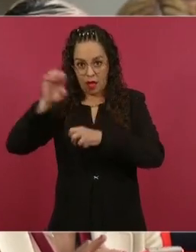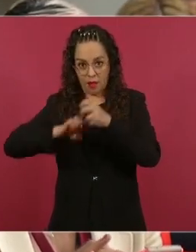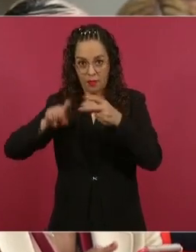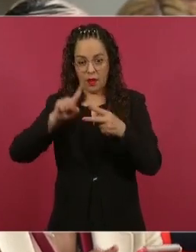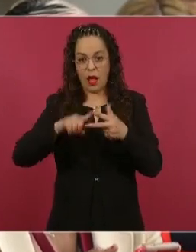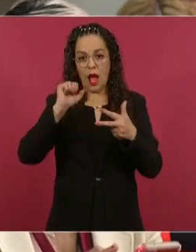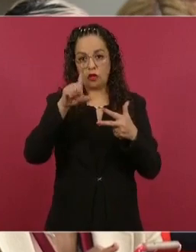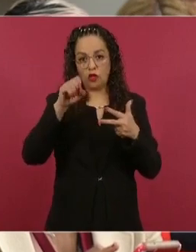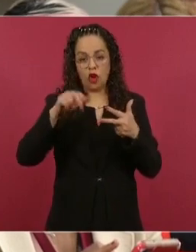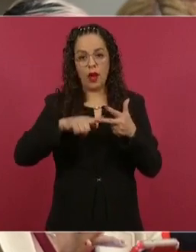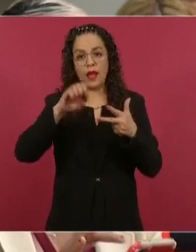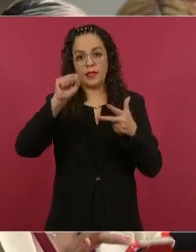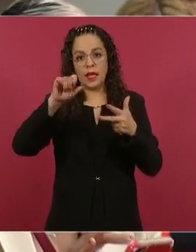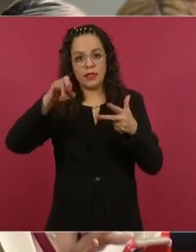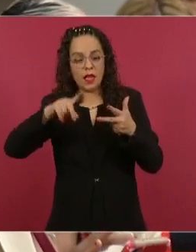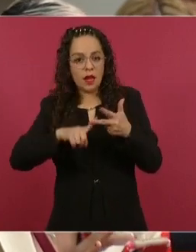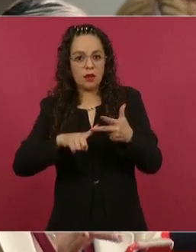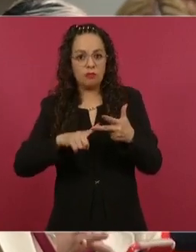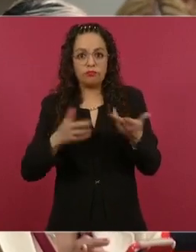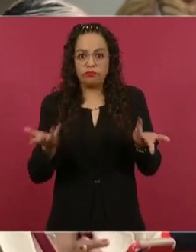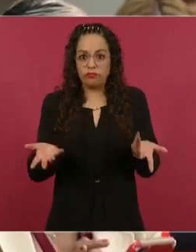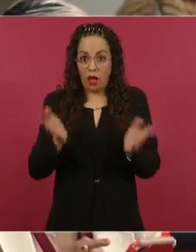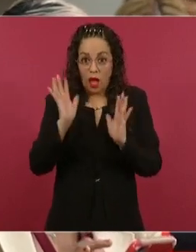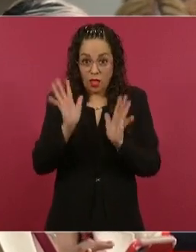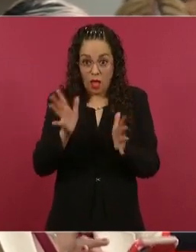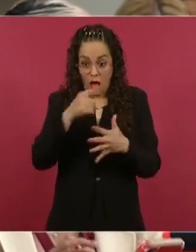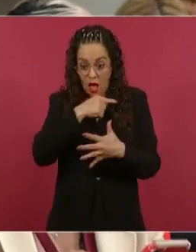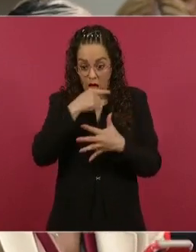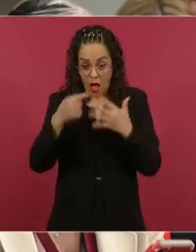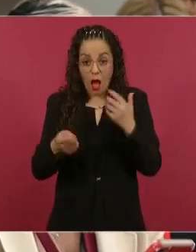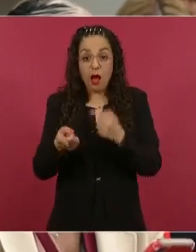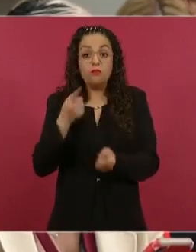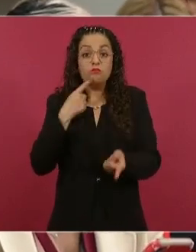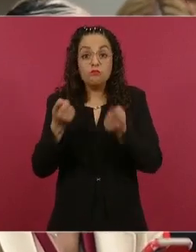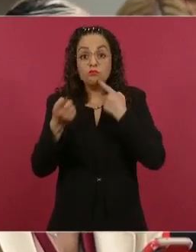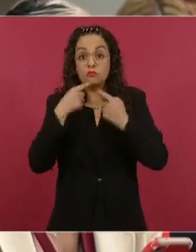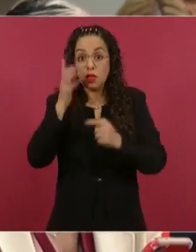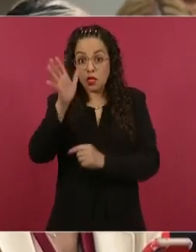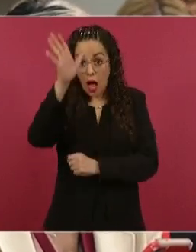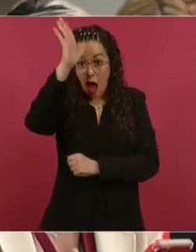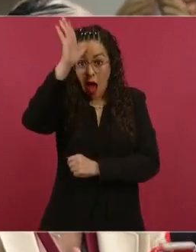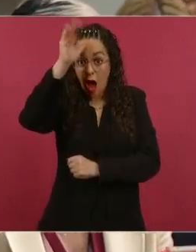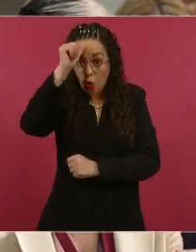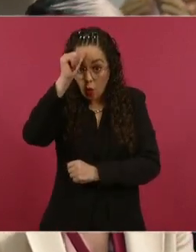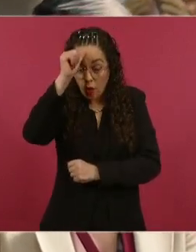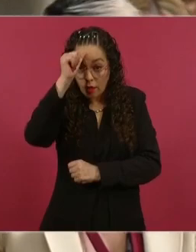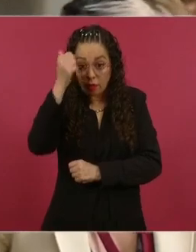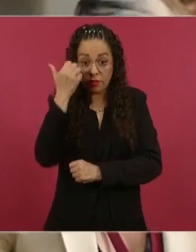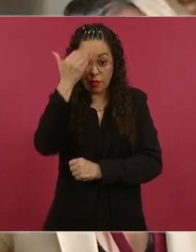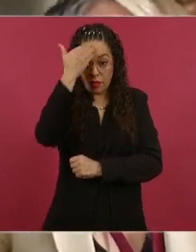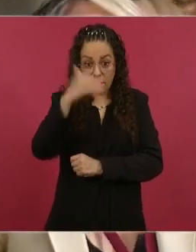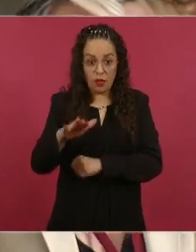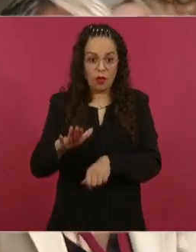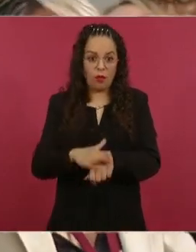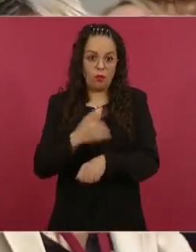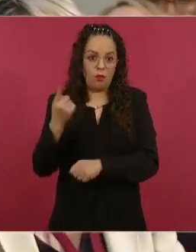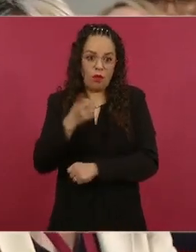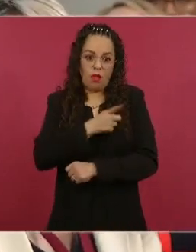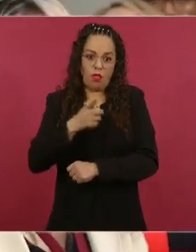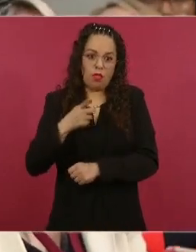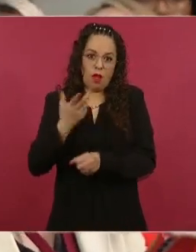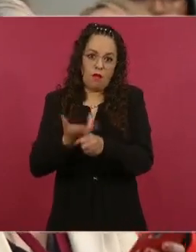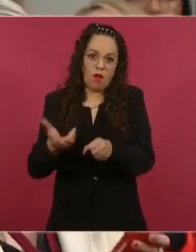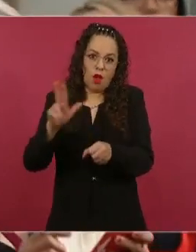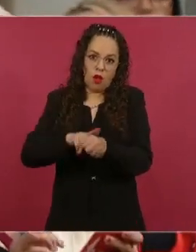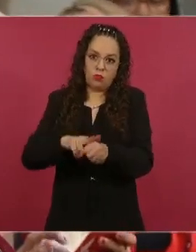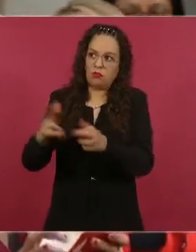preguntarle cómo va ese tema, si hay acuerdo con estas otras empresas que deberían en realidad de devolver los hospitales, o sea, ya